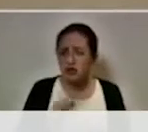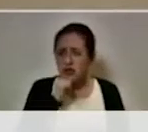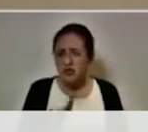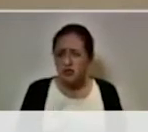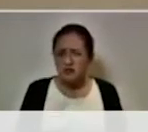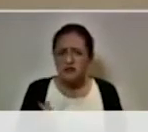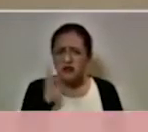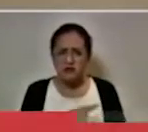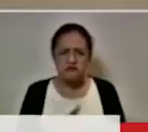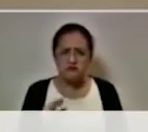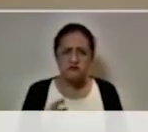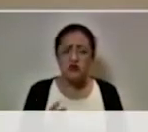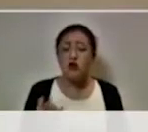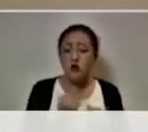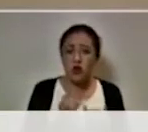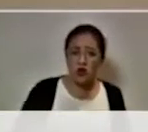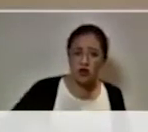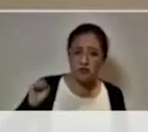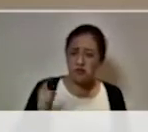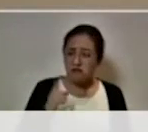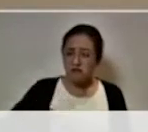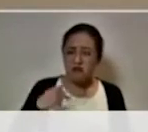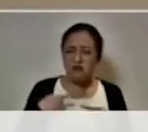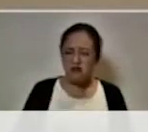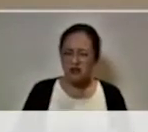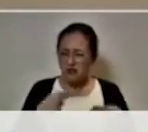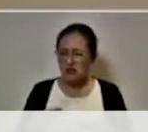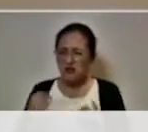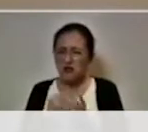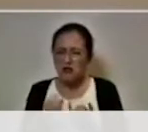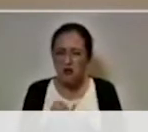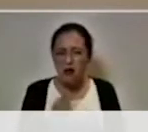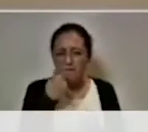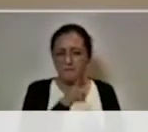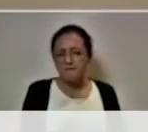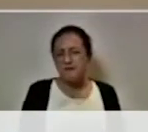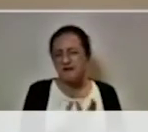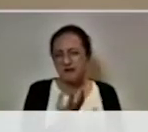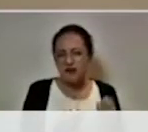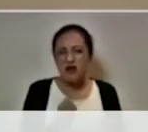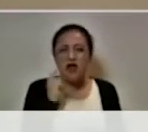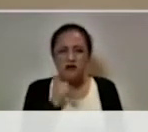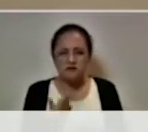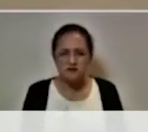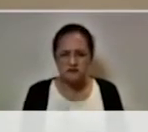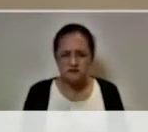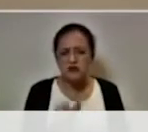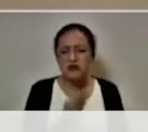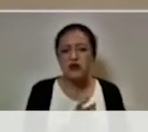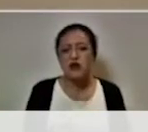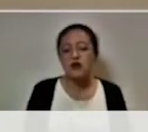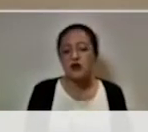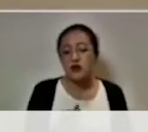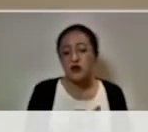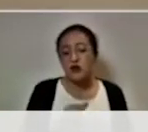No tenemos reporte de abusos de funerarias previo a que esto tuviera un